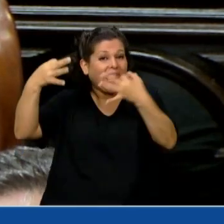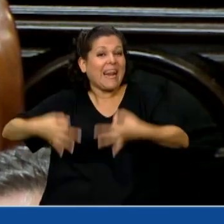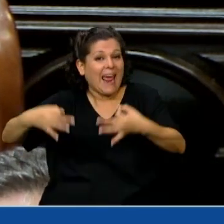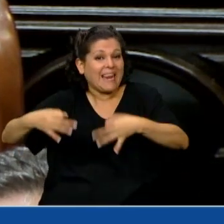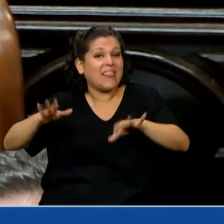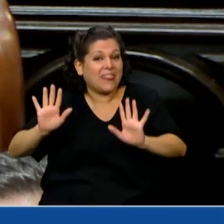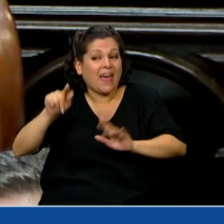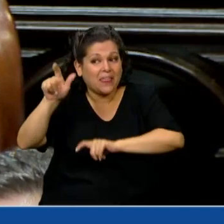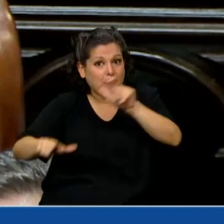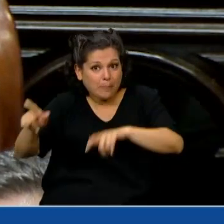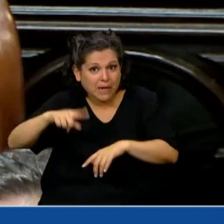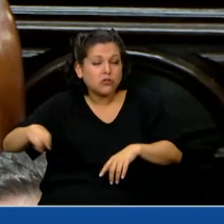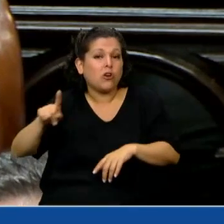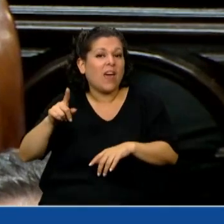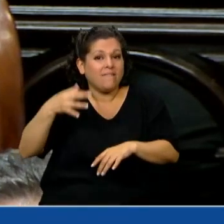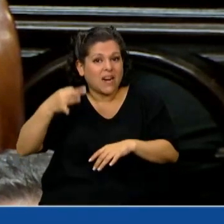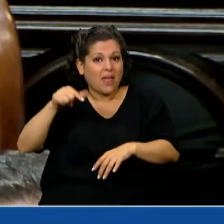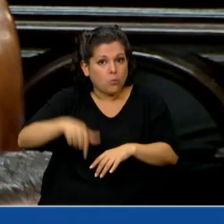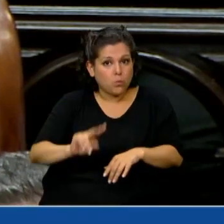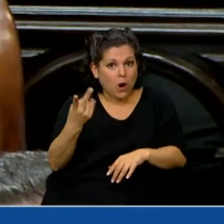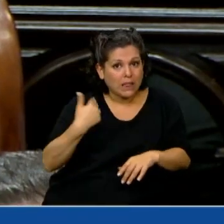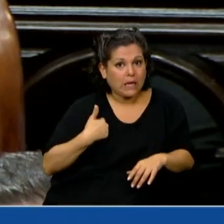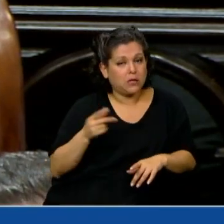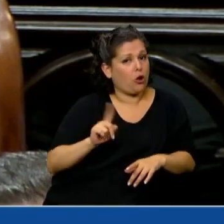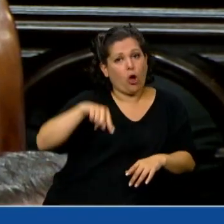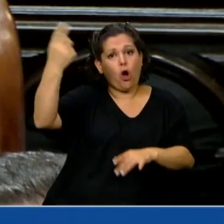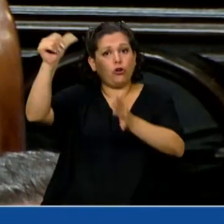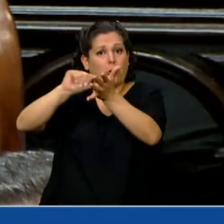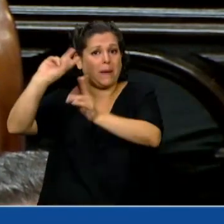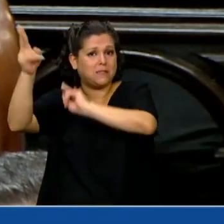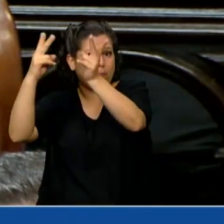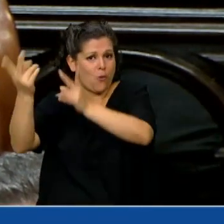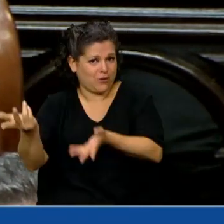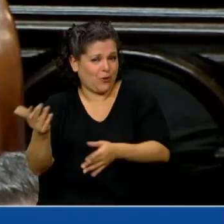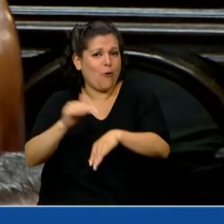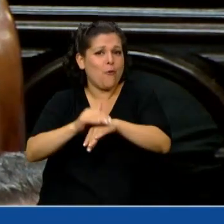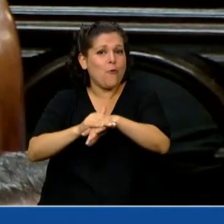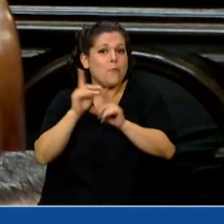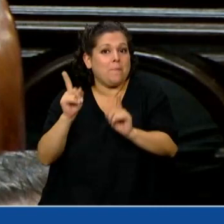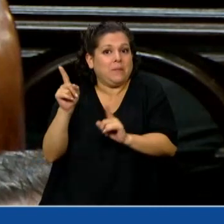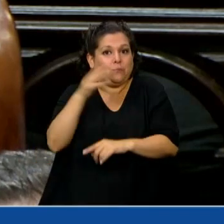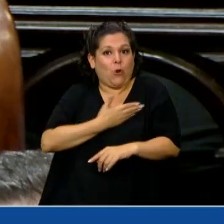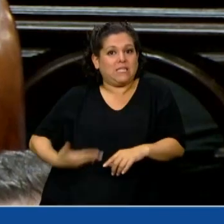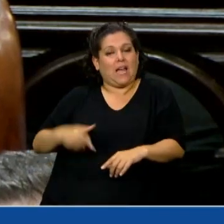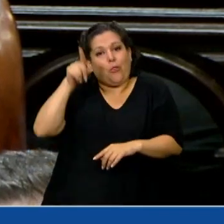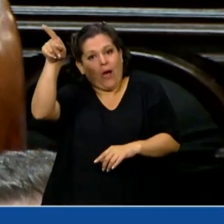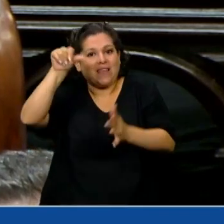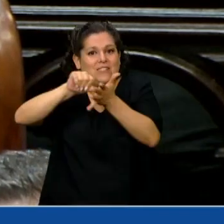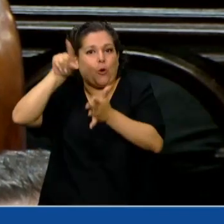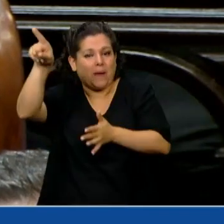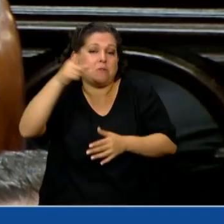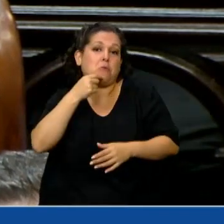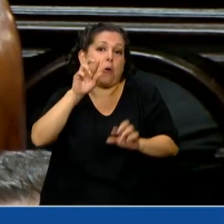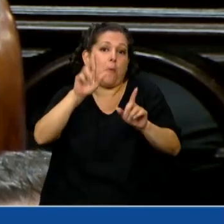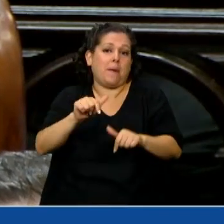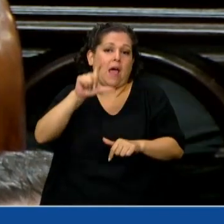realidad sucedieron en otros países, causadas por agentes estatales de esos países. El Plan